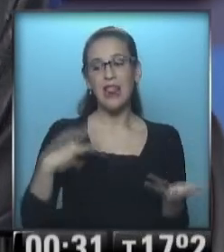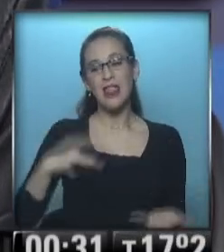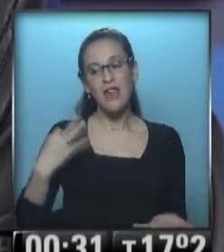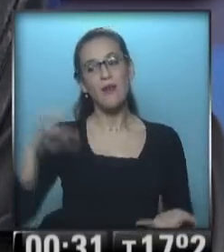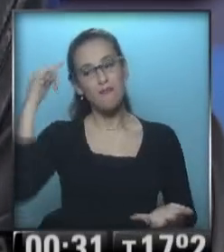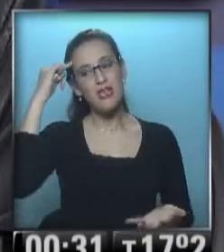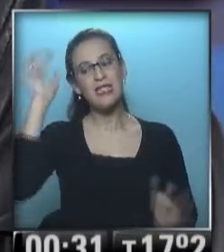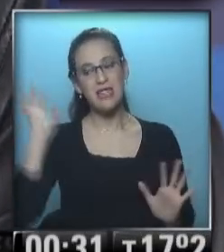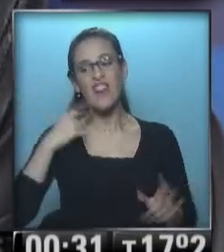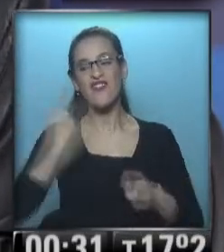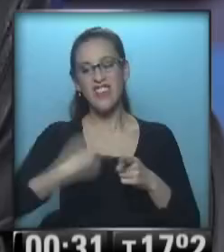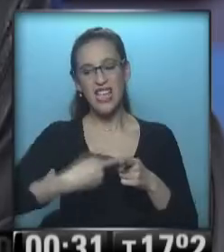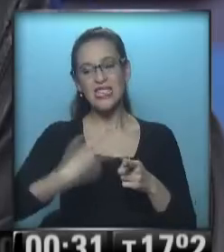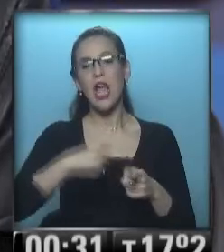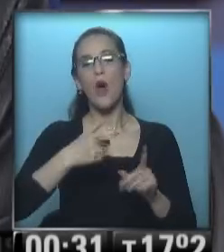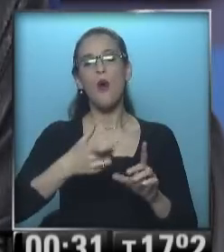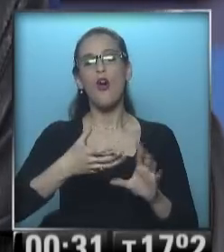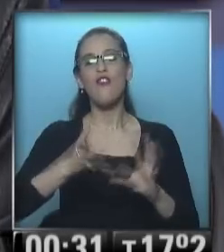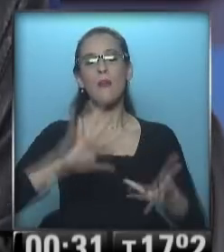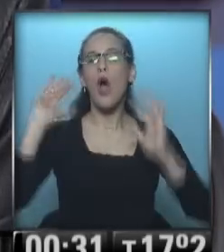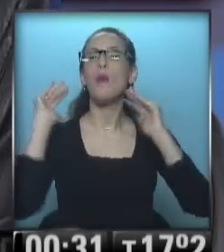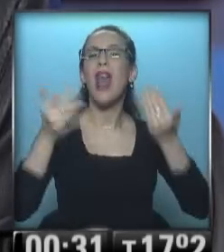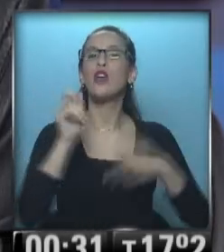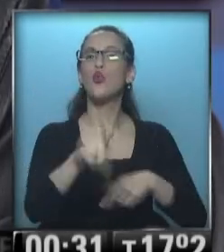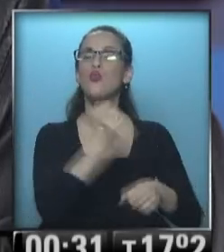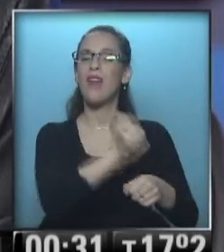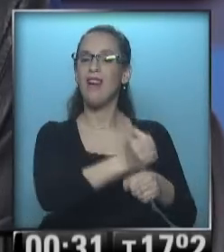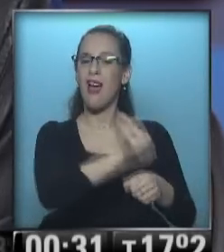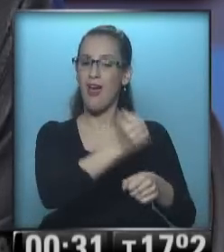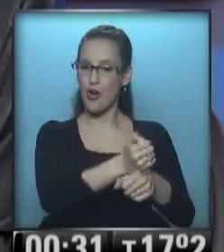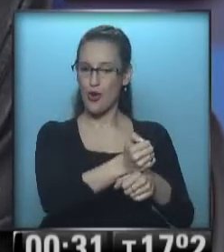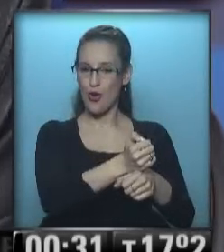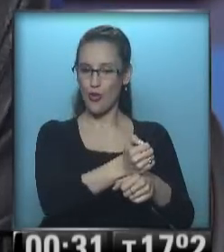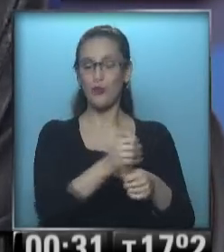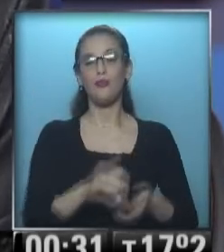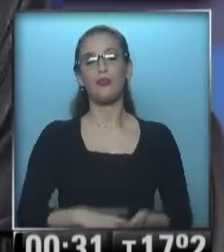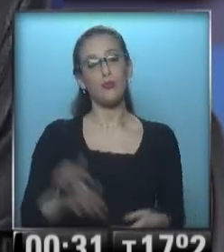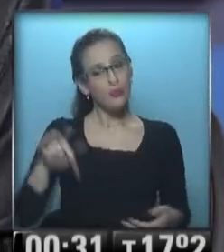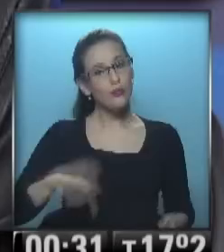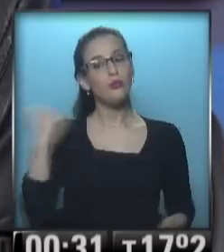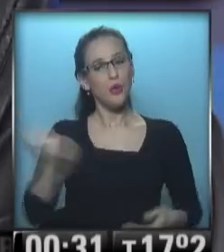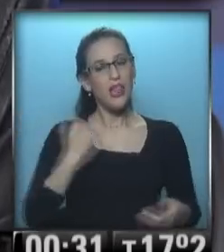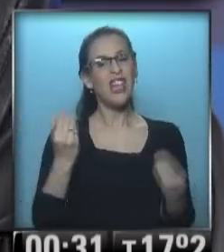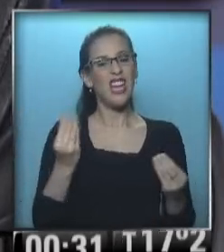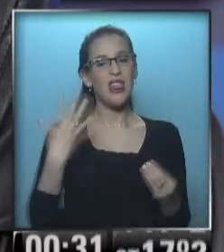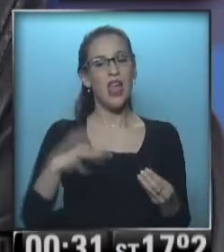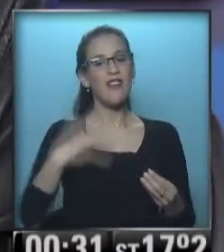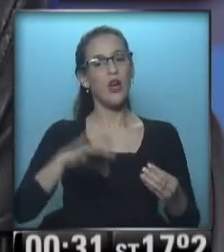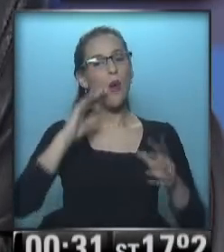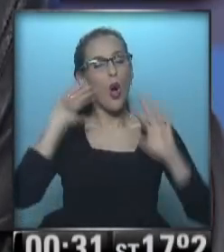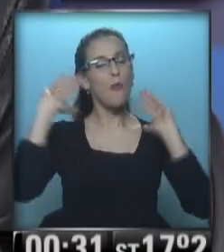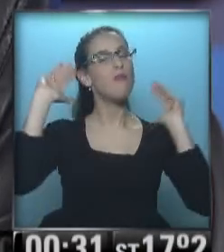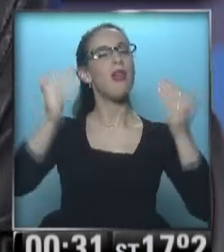en celebrar lo que hizo en vida. O sea, para mí es lo más importante de este momento. Recordarlo a él y celebrar lo que